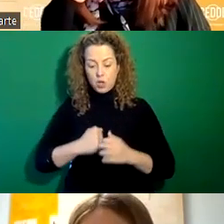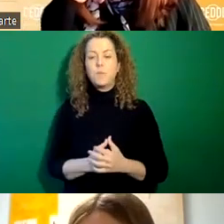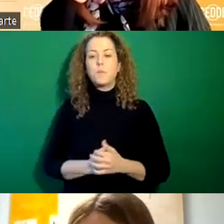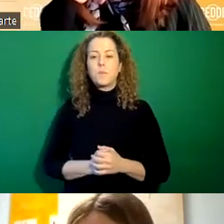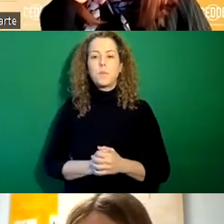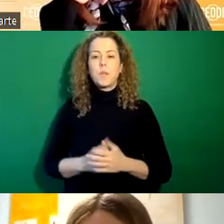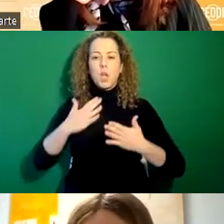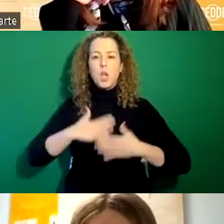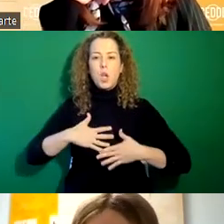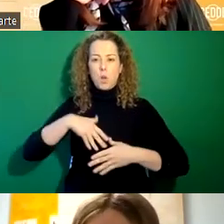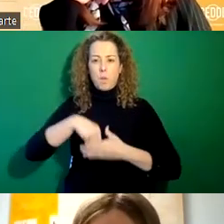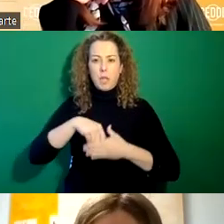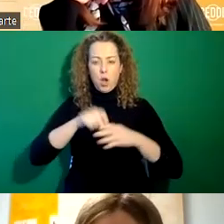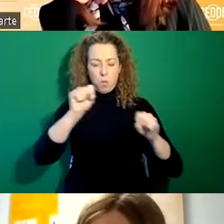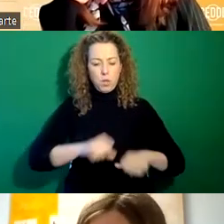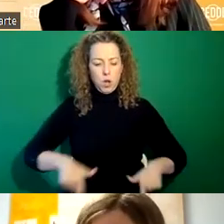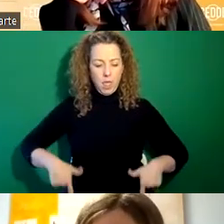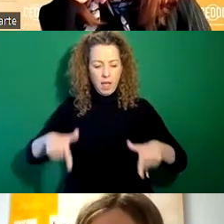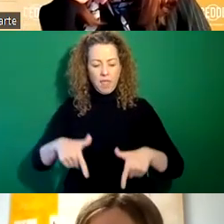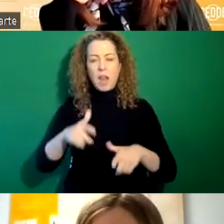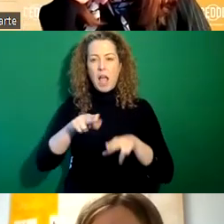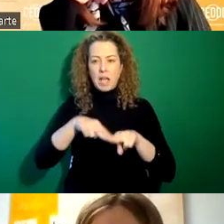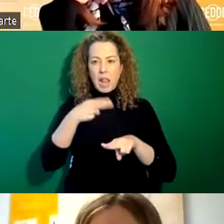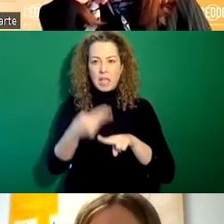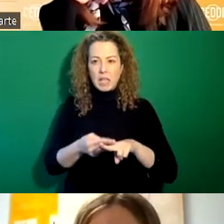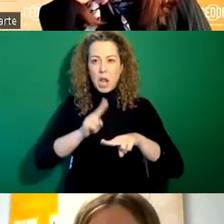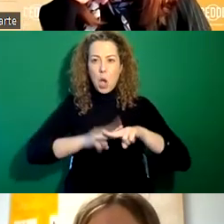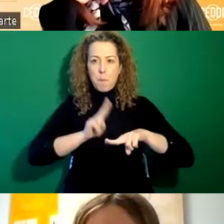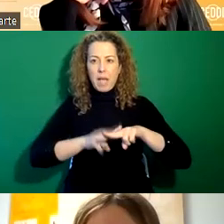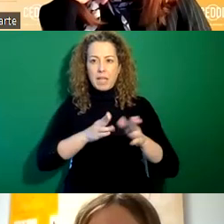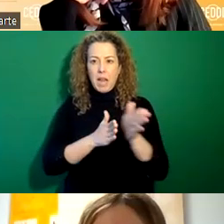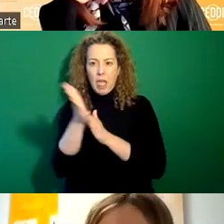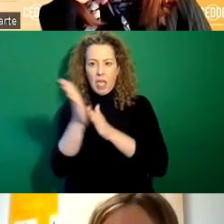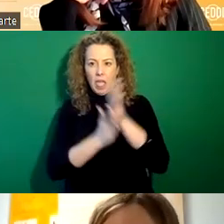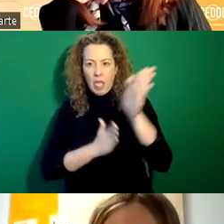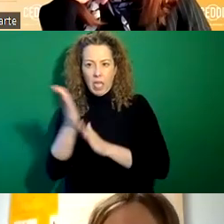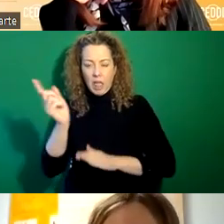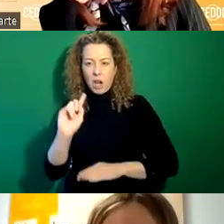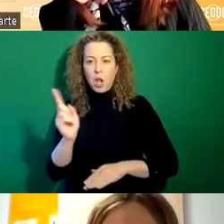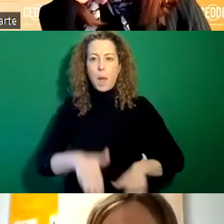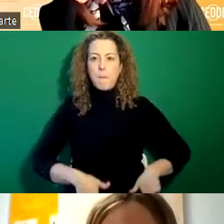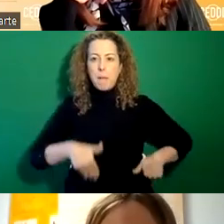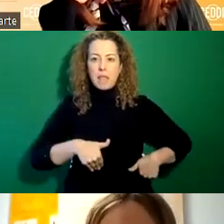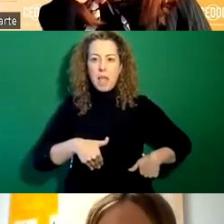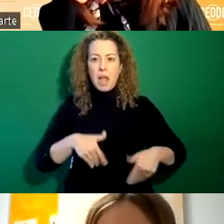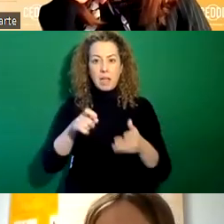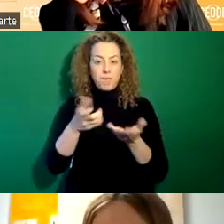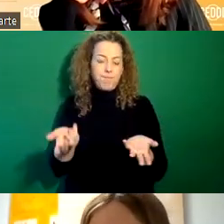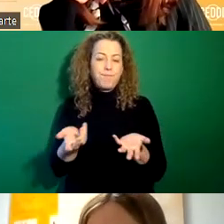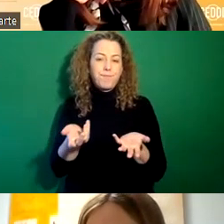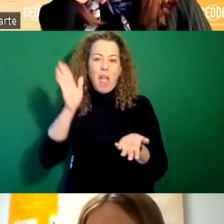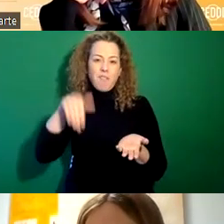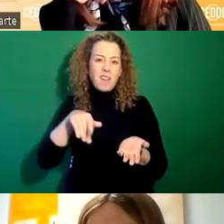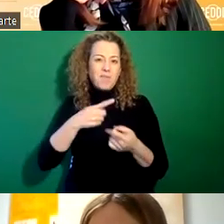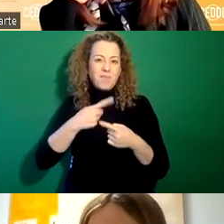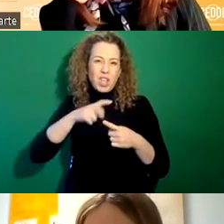Ropa interior con protectores de cadera, bueno, calcetines con pegatinas antideslizantes, pañales tipo pan. Al final hay un